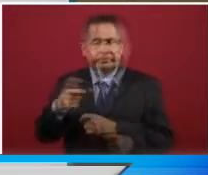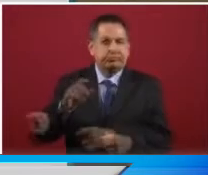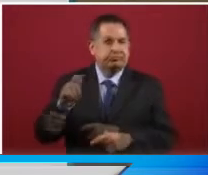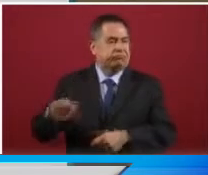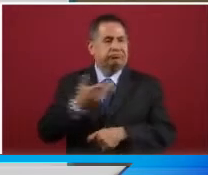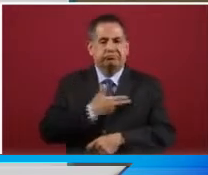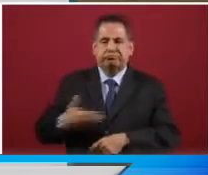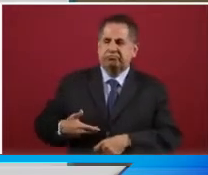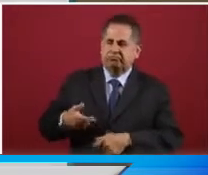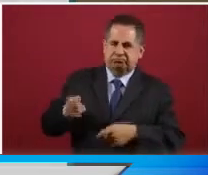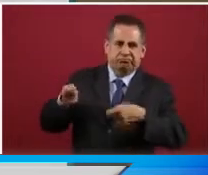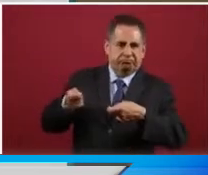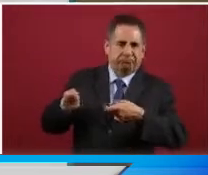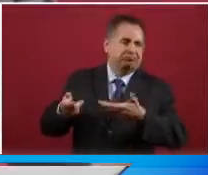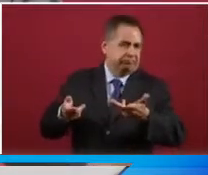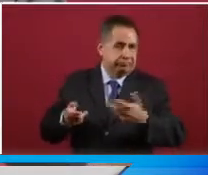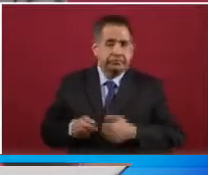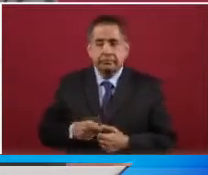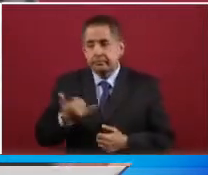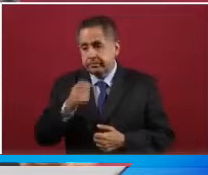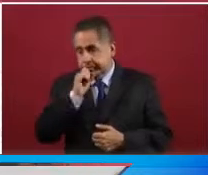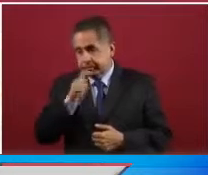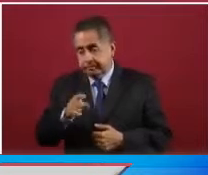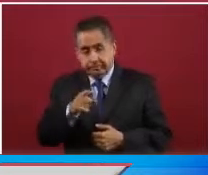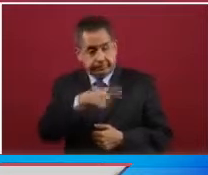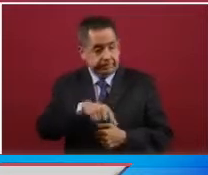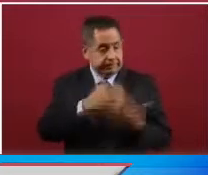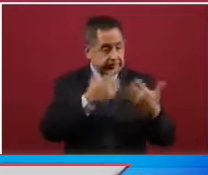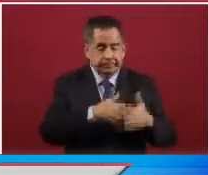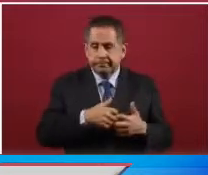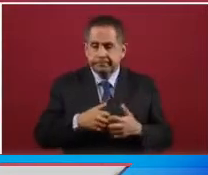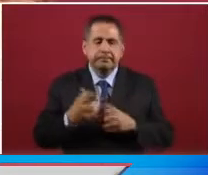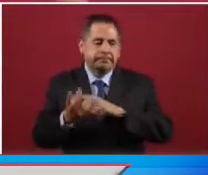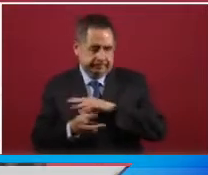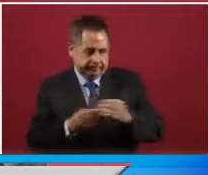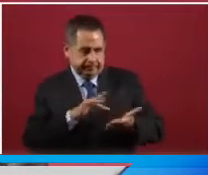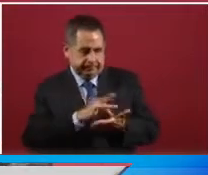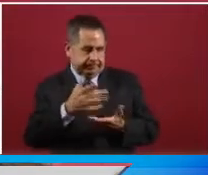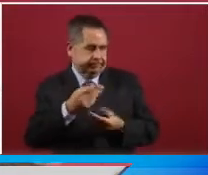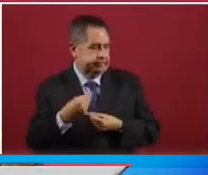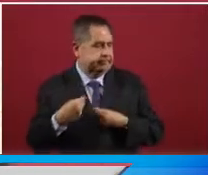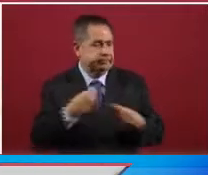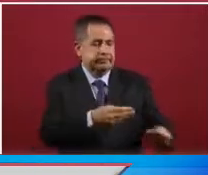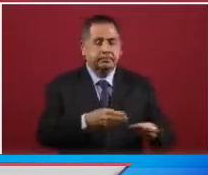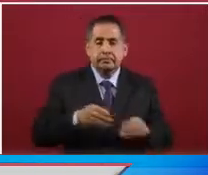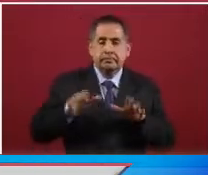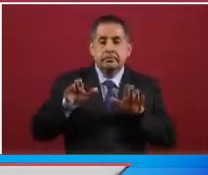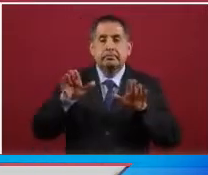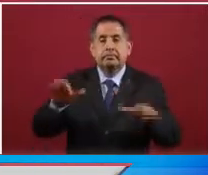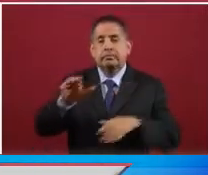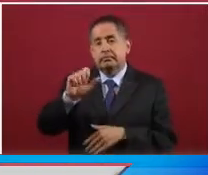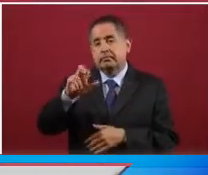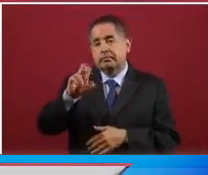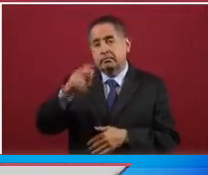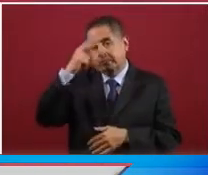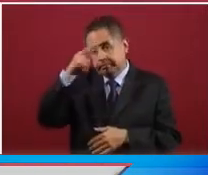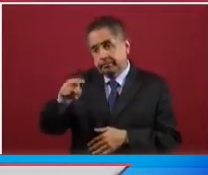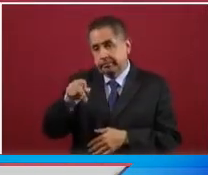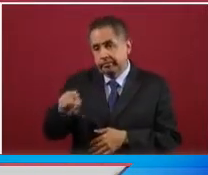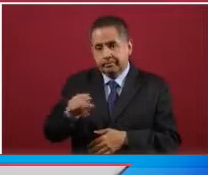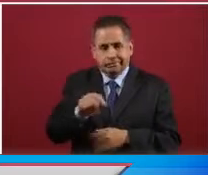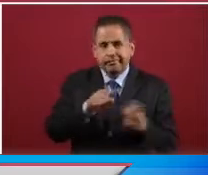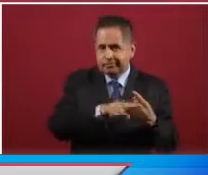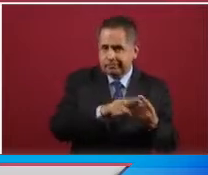Calderón y a esos empresarios les entrega Aeroméxico. Atiende la